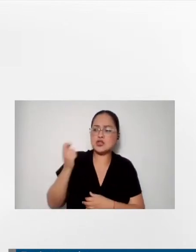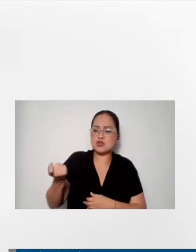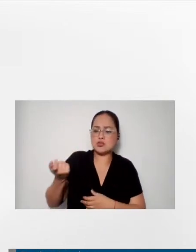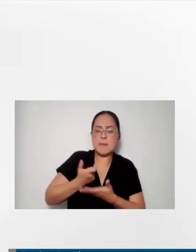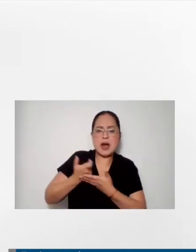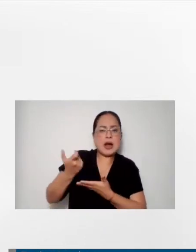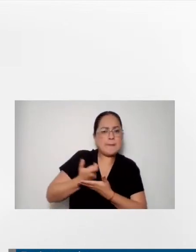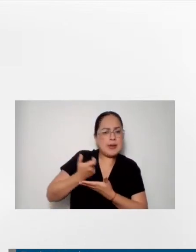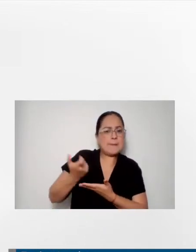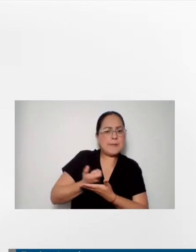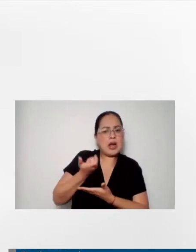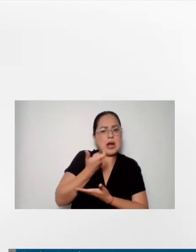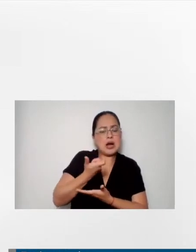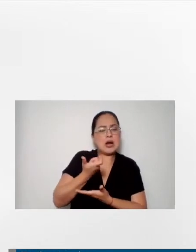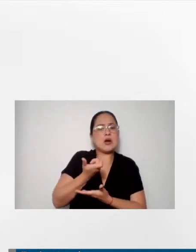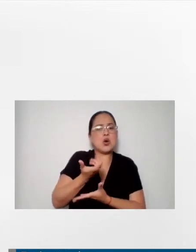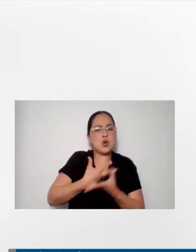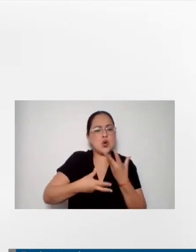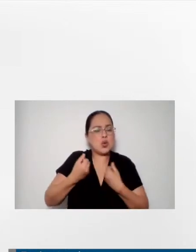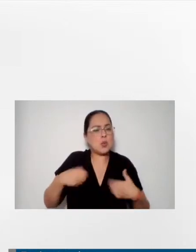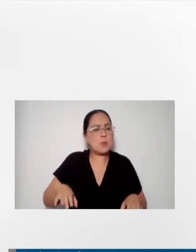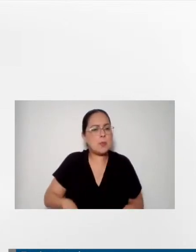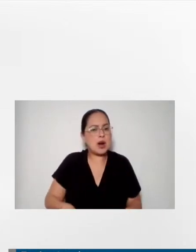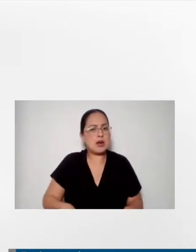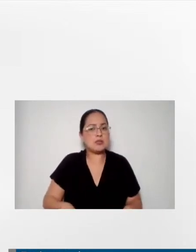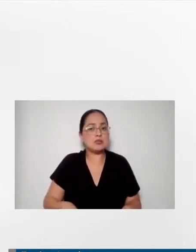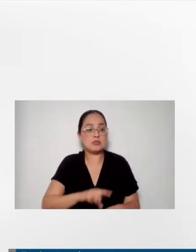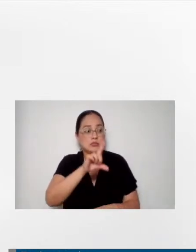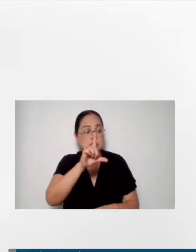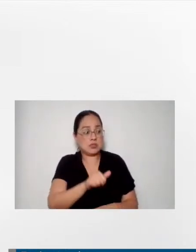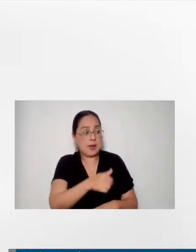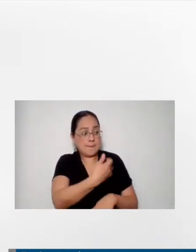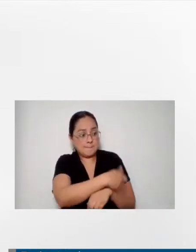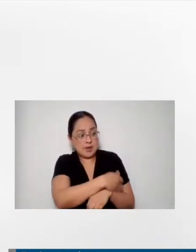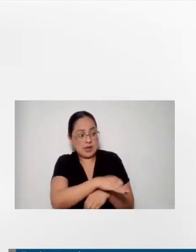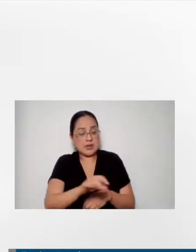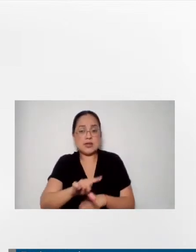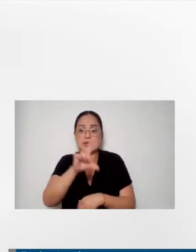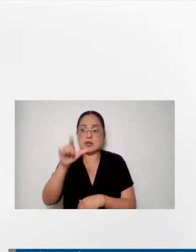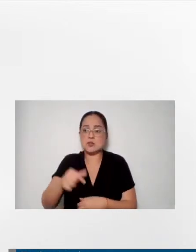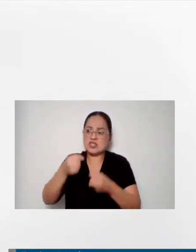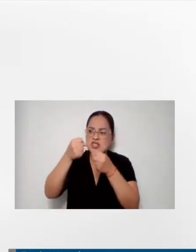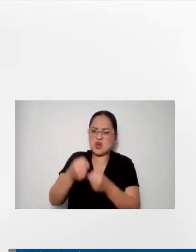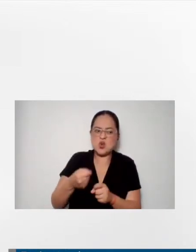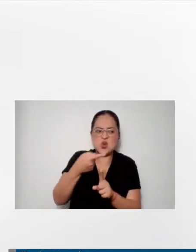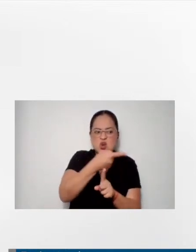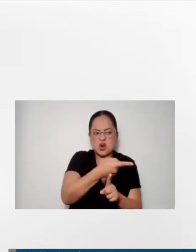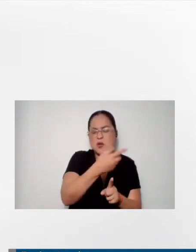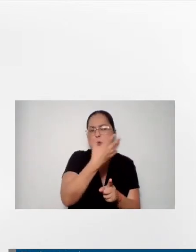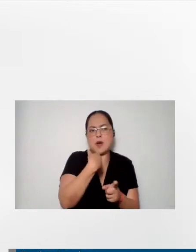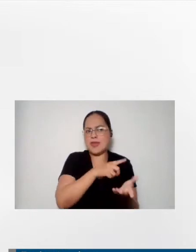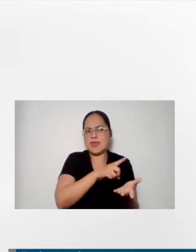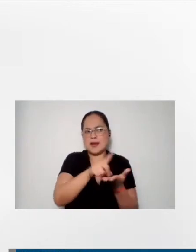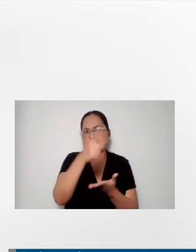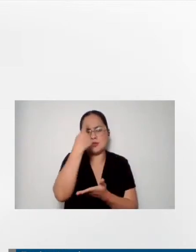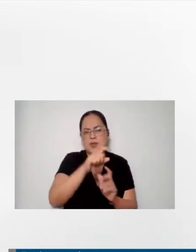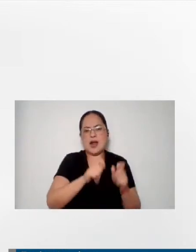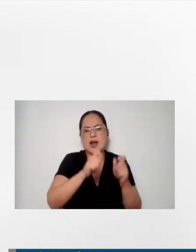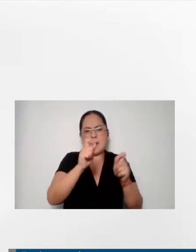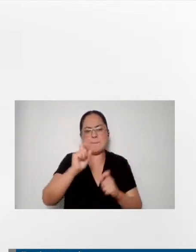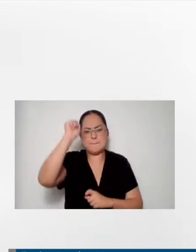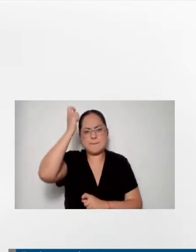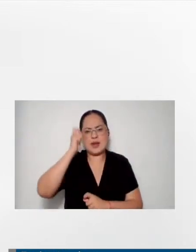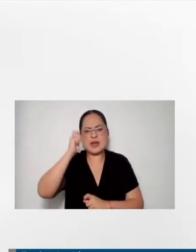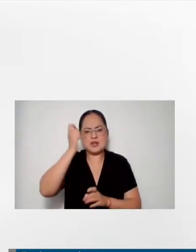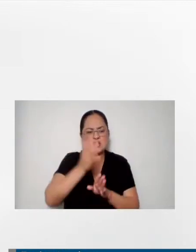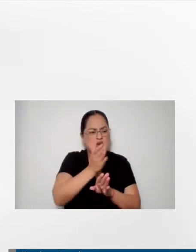pensión provisional y luego en la definitiva se determina que no hay derecho a pensión alimenticia, entonces lo de